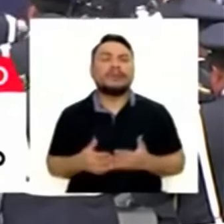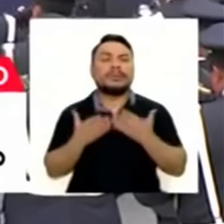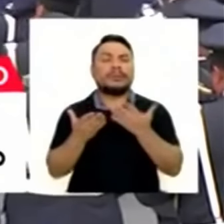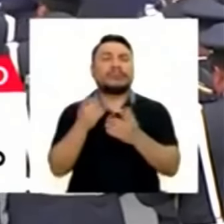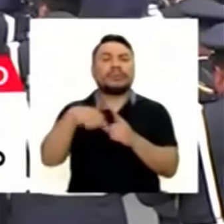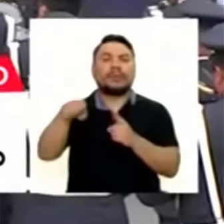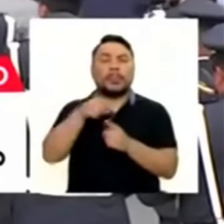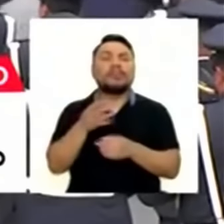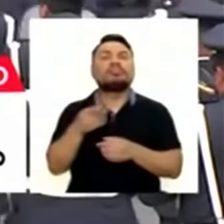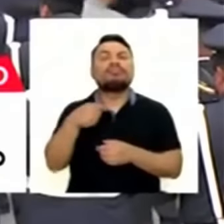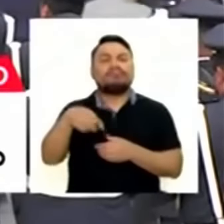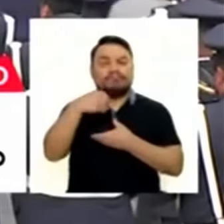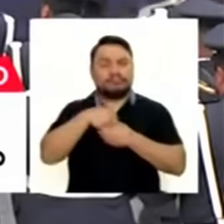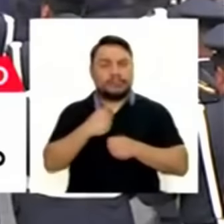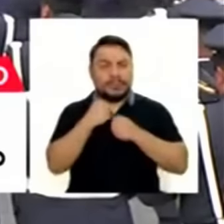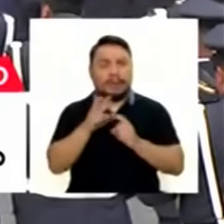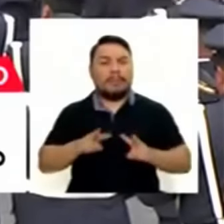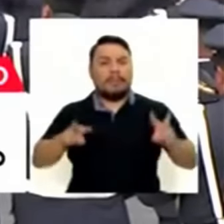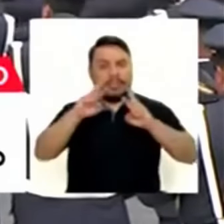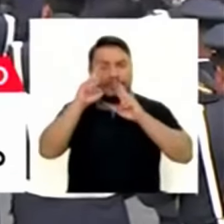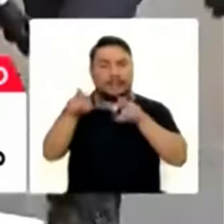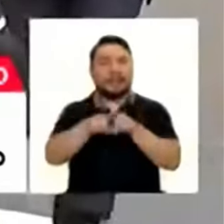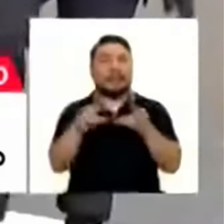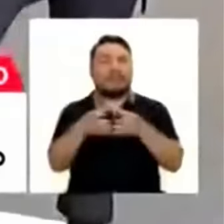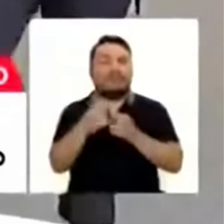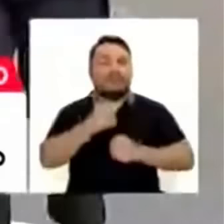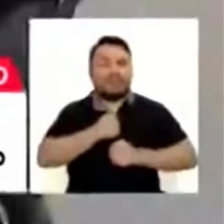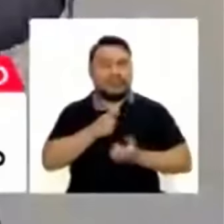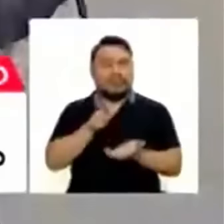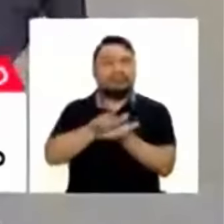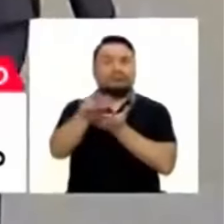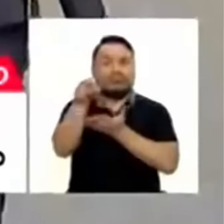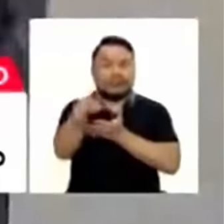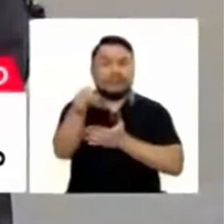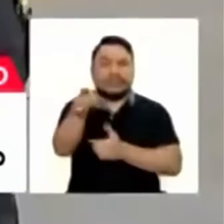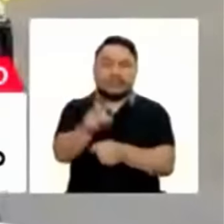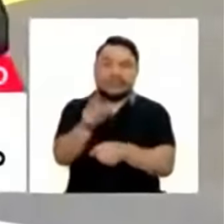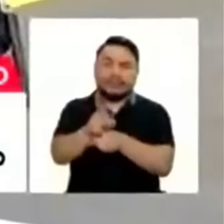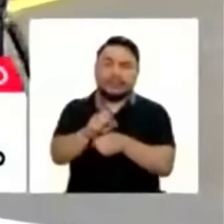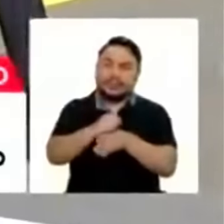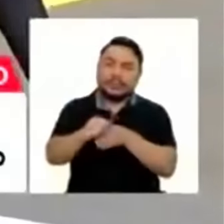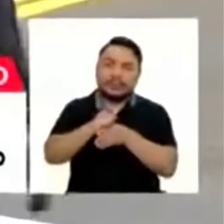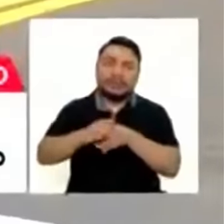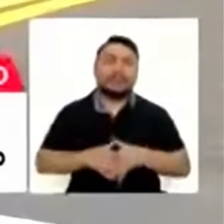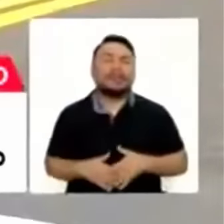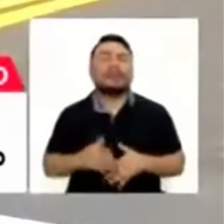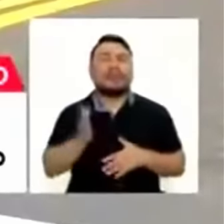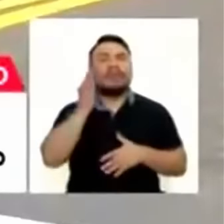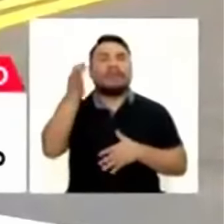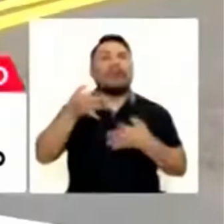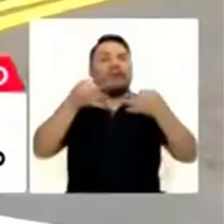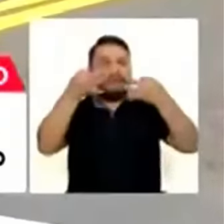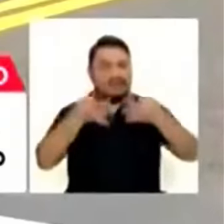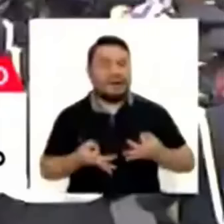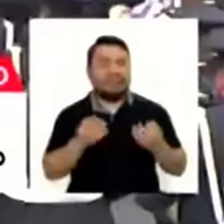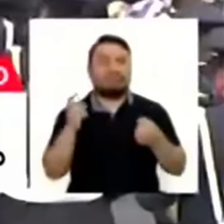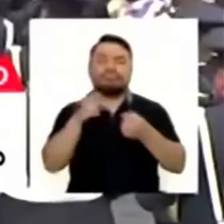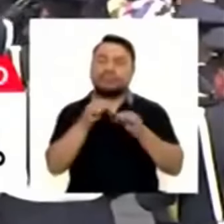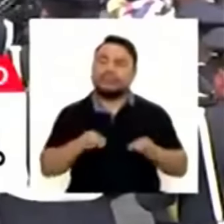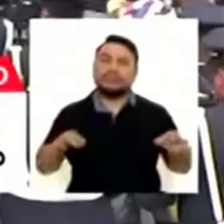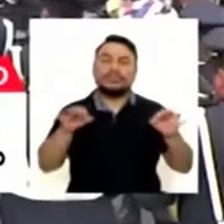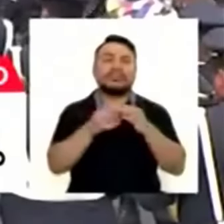futuro suboficial de la paz, entrenándolo y capacitándolo para conducirse con eficacia en situaciones